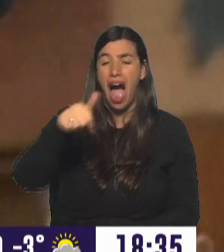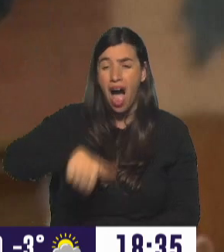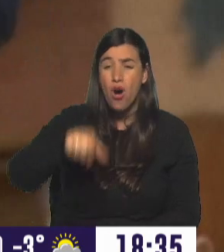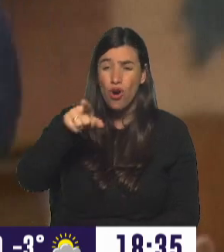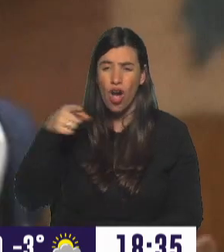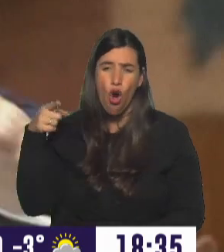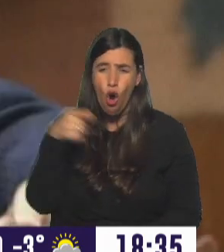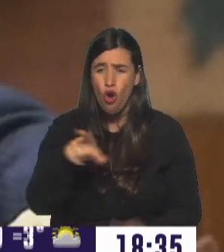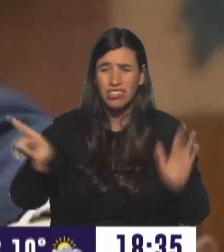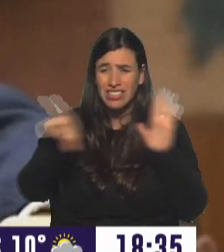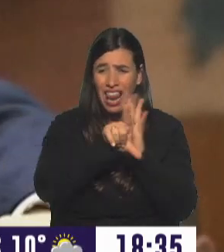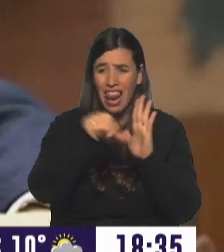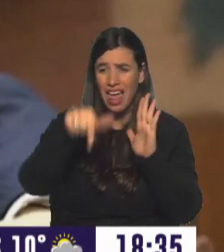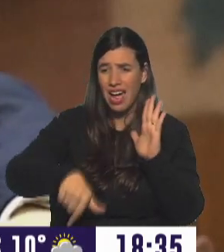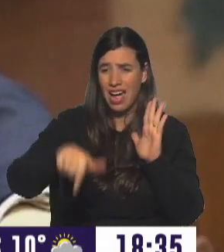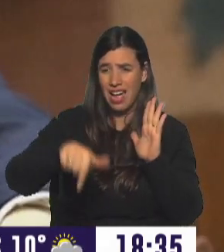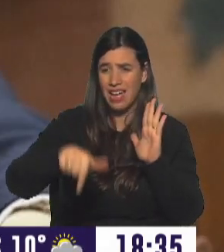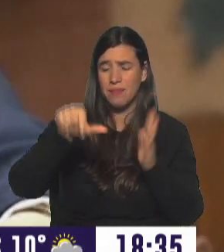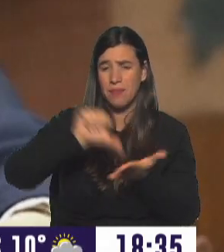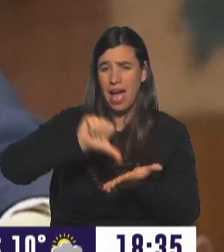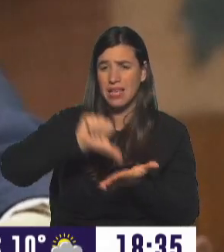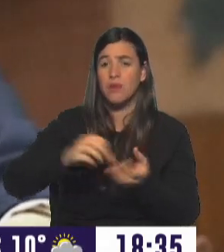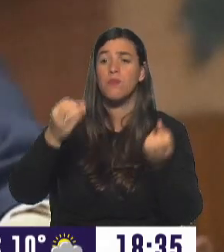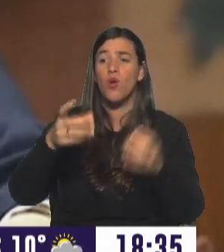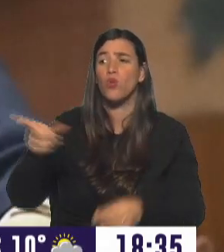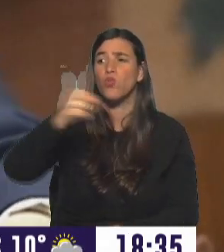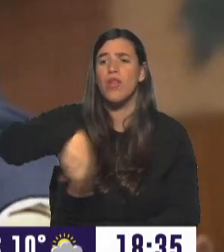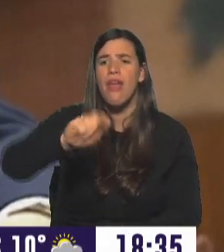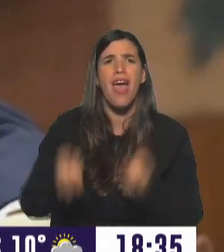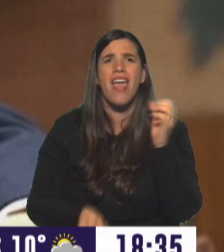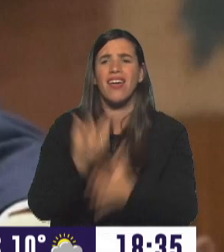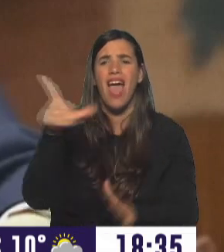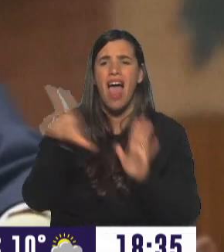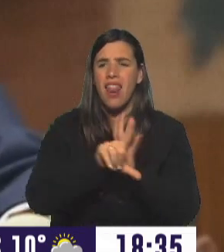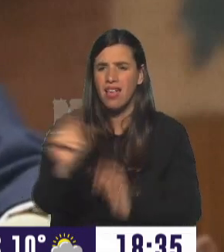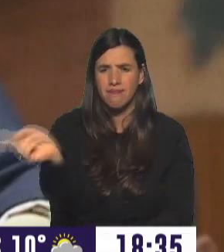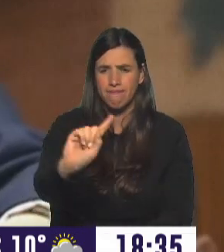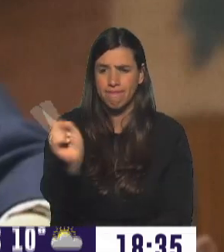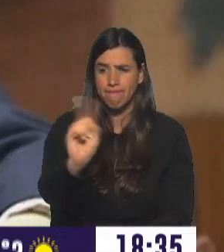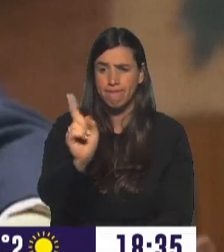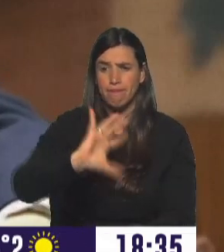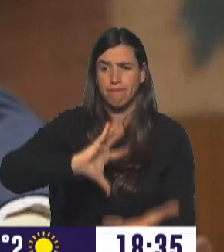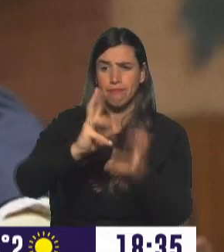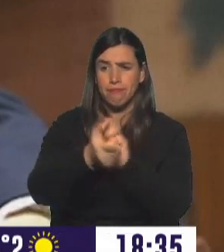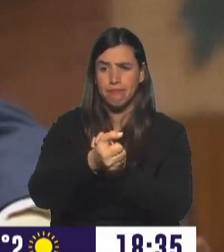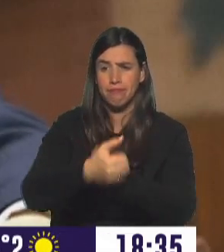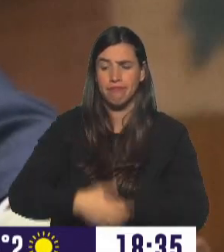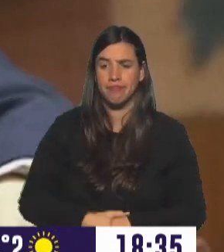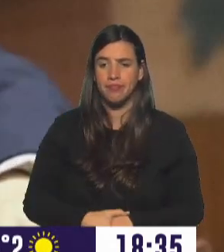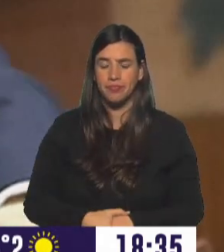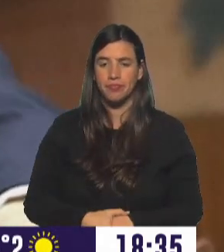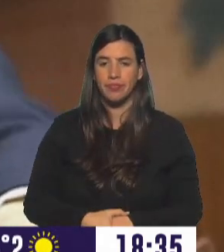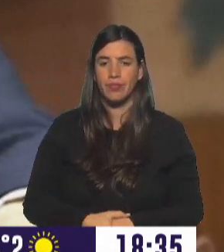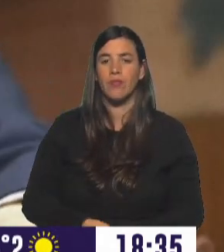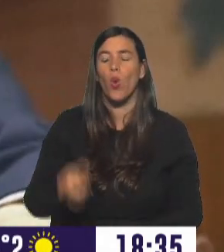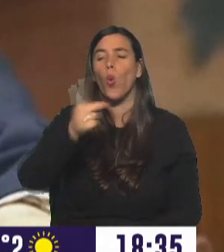antilegisladores de esta República porque ustedes no crean leyes, sino que las destruyen.